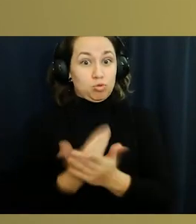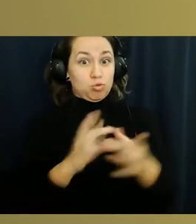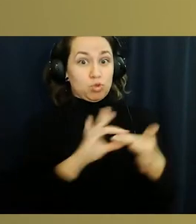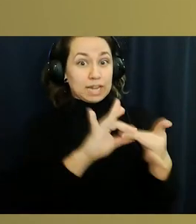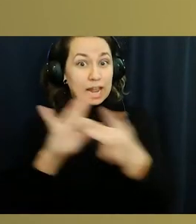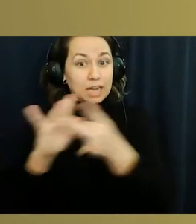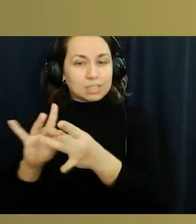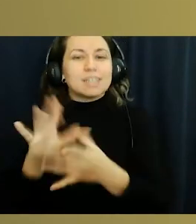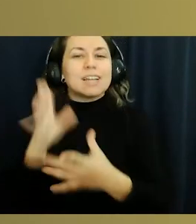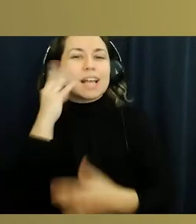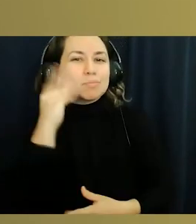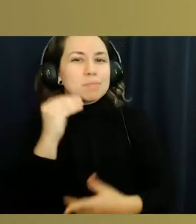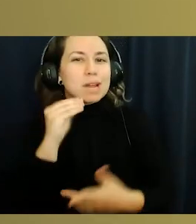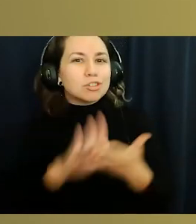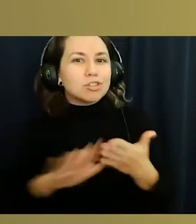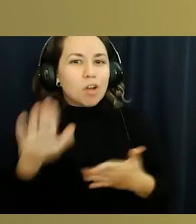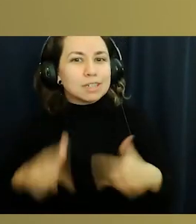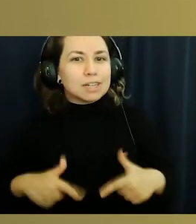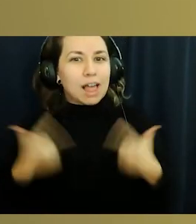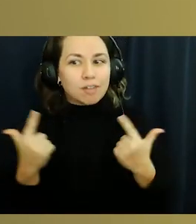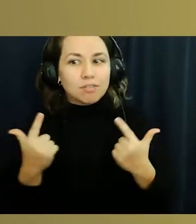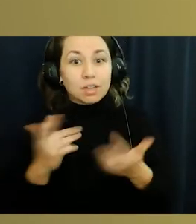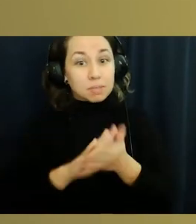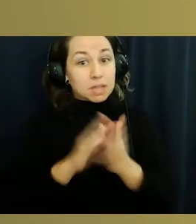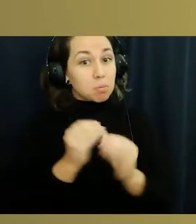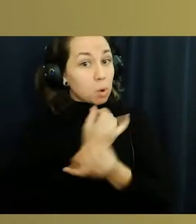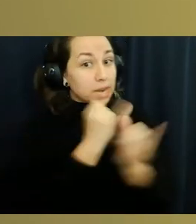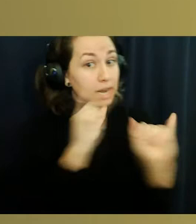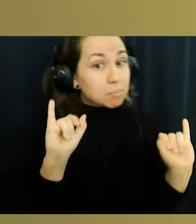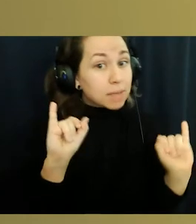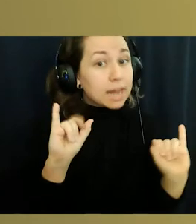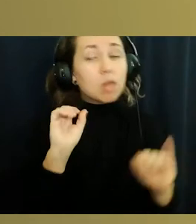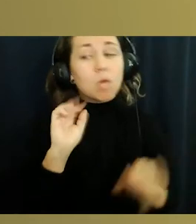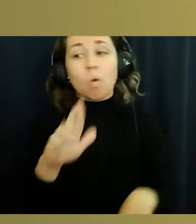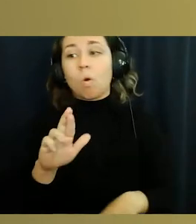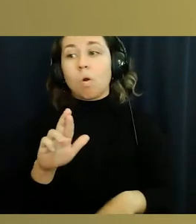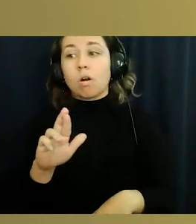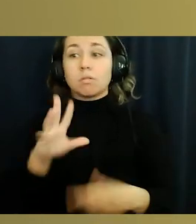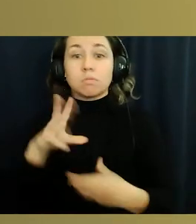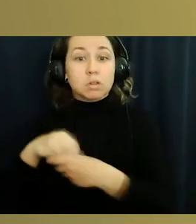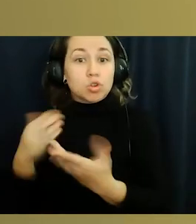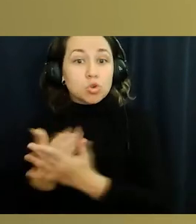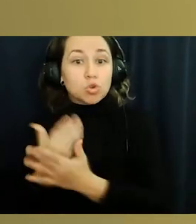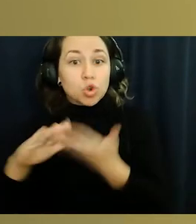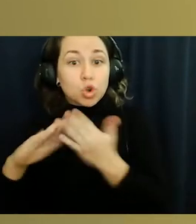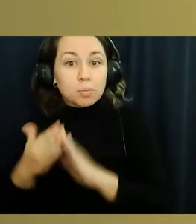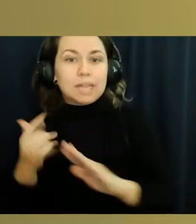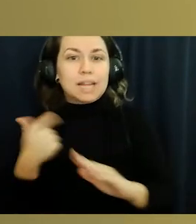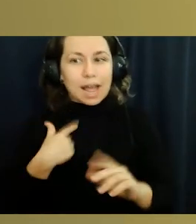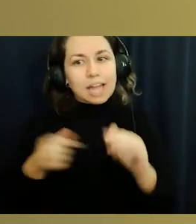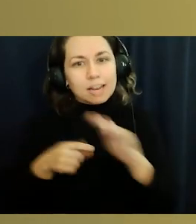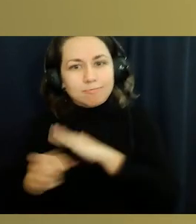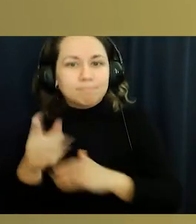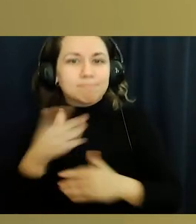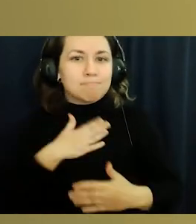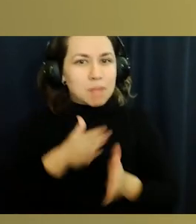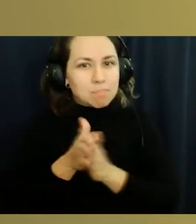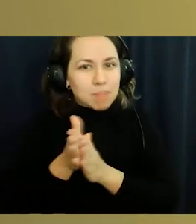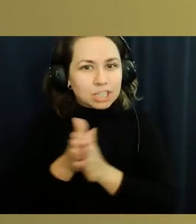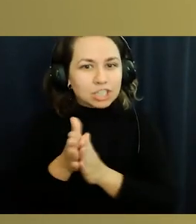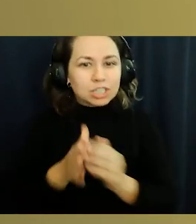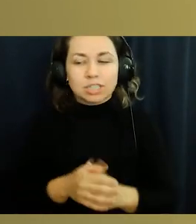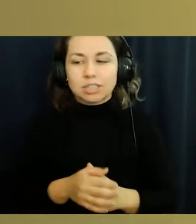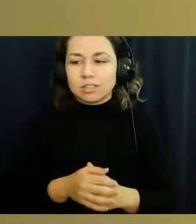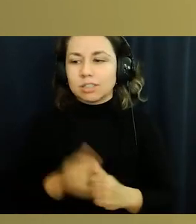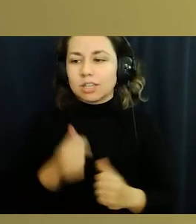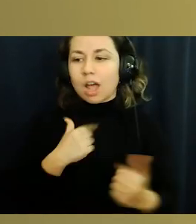universidad y conocer personas nuevas, hacer conexiones y experimentar la vida universitaria, ya sea ser más independiente o